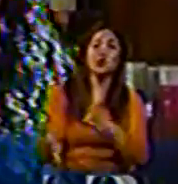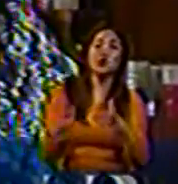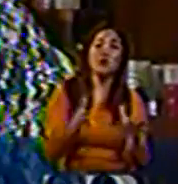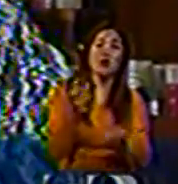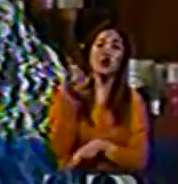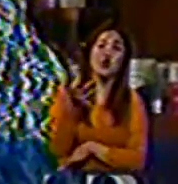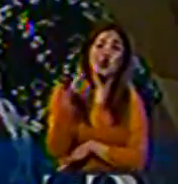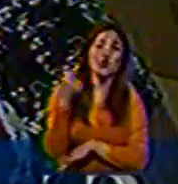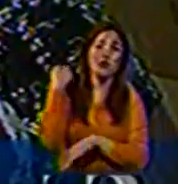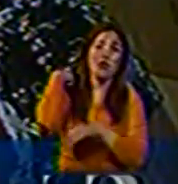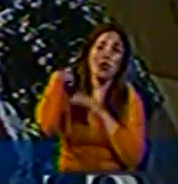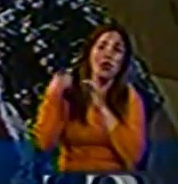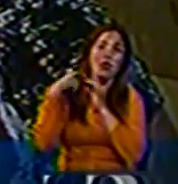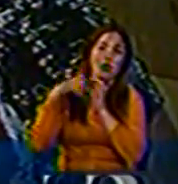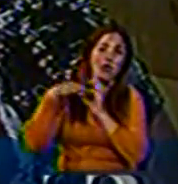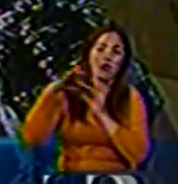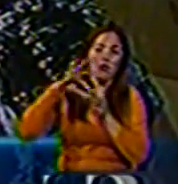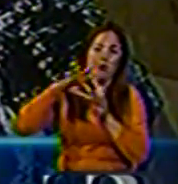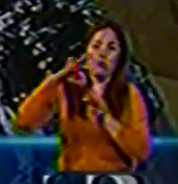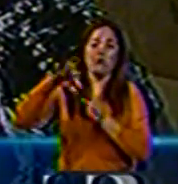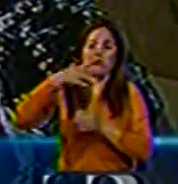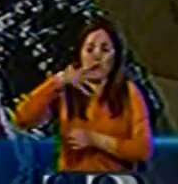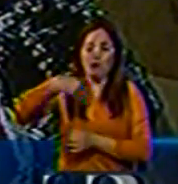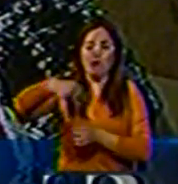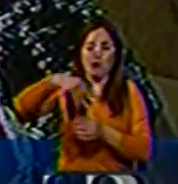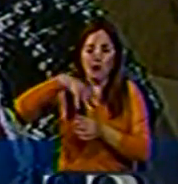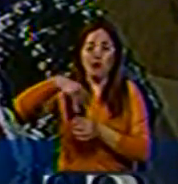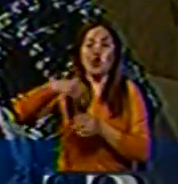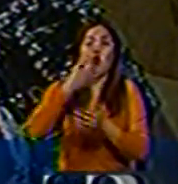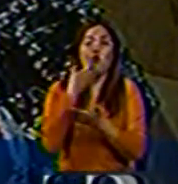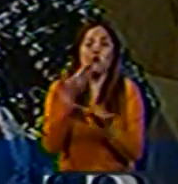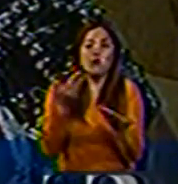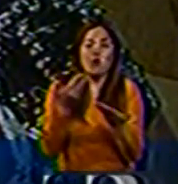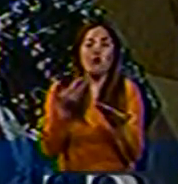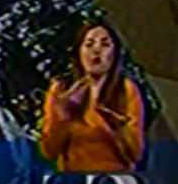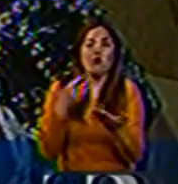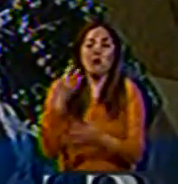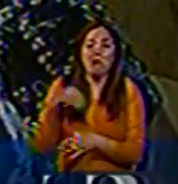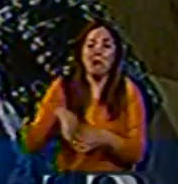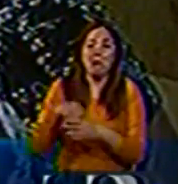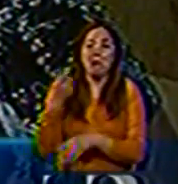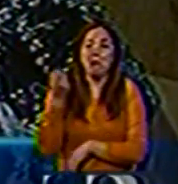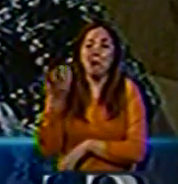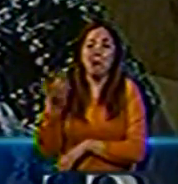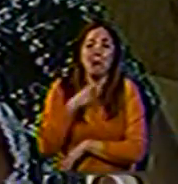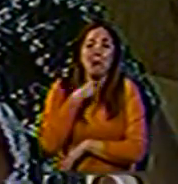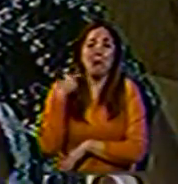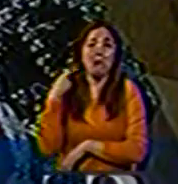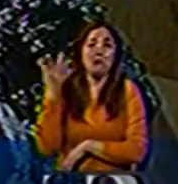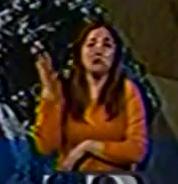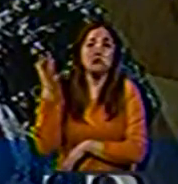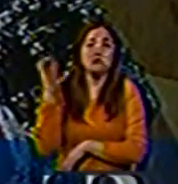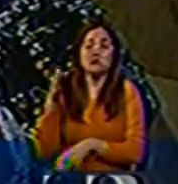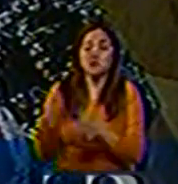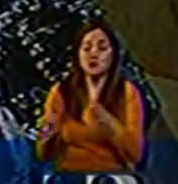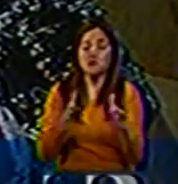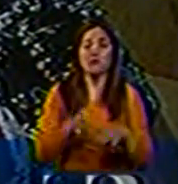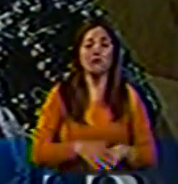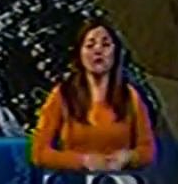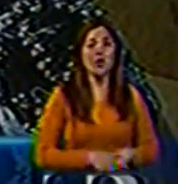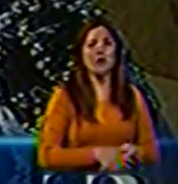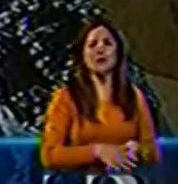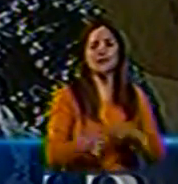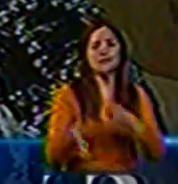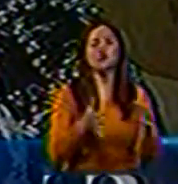de succión yo no tengo los recursos para poder hacerle el tratamiento a mi criatura cuántos tratamientos